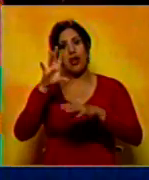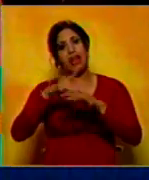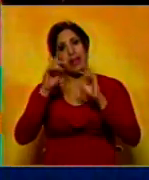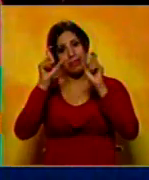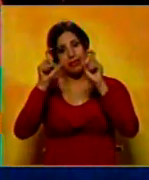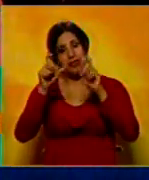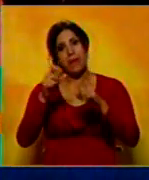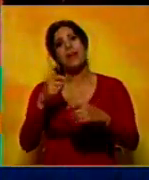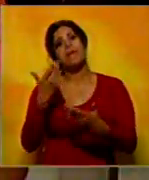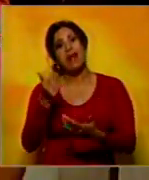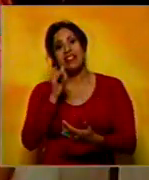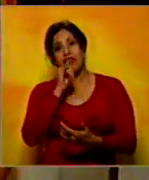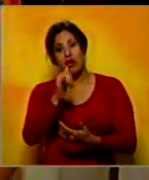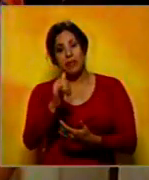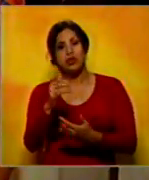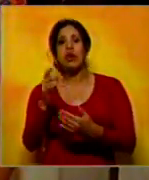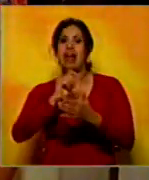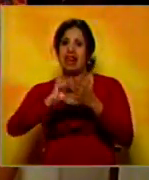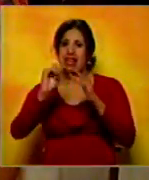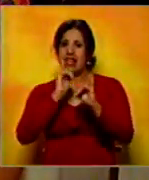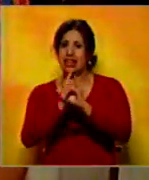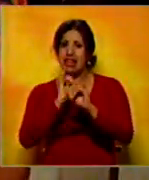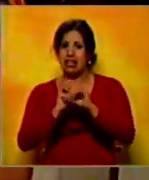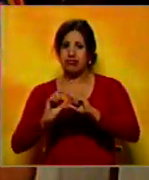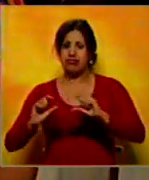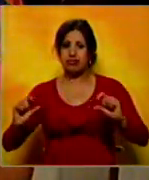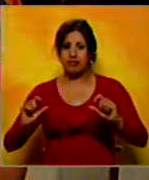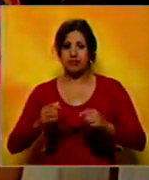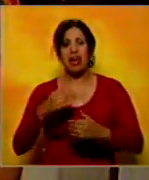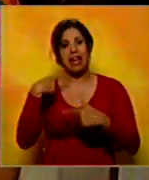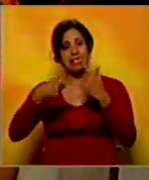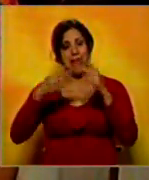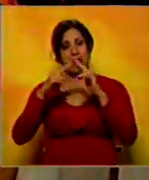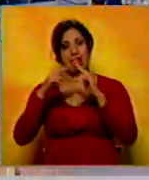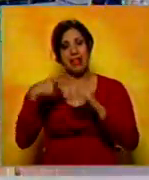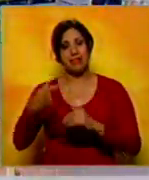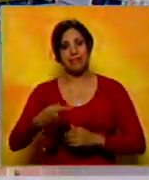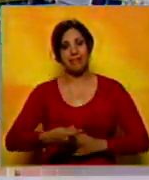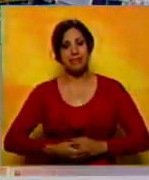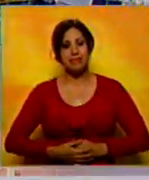sus pacientes. Si usted quiere saber más información, no dude en escribirnos a nuestro correo electrónico. Hasta mañana.